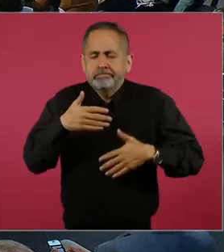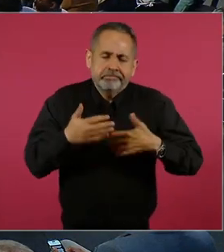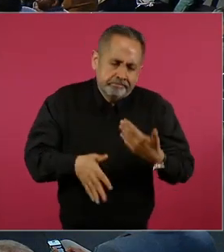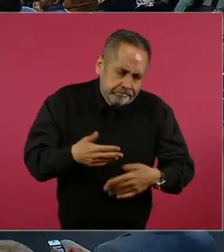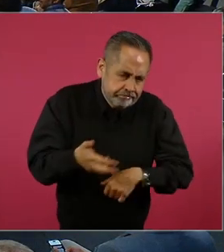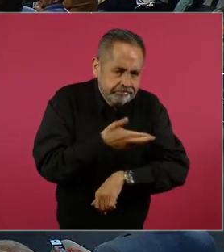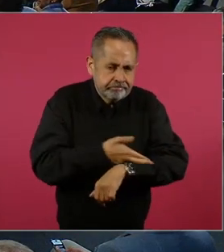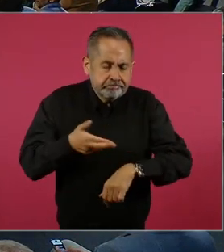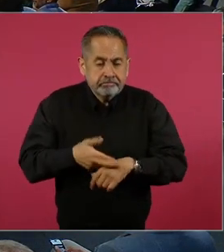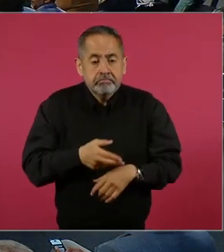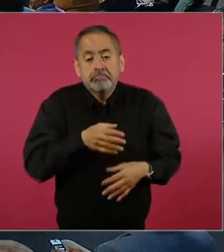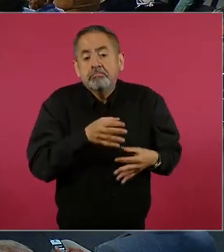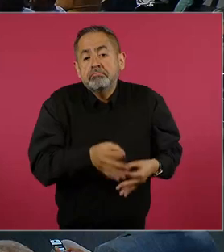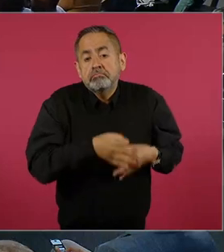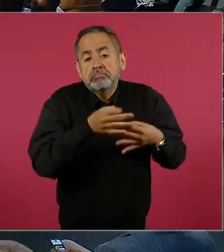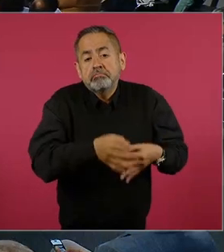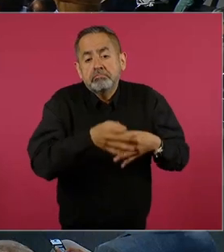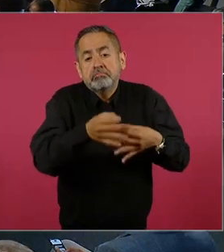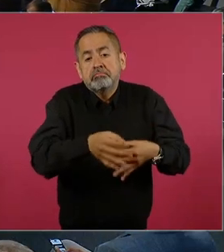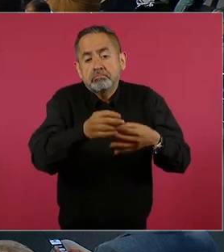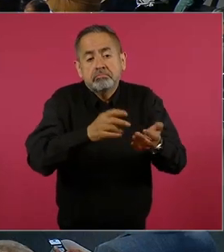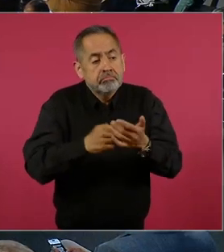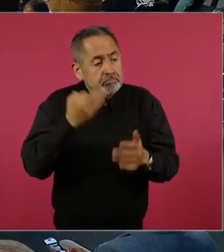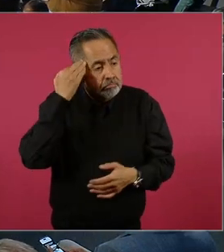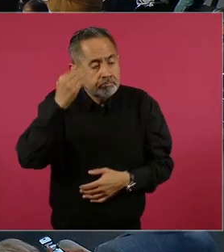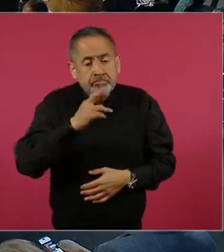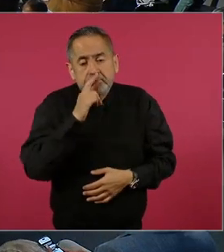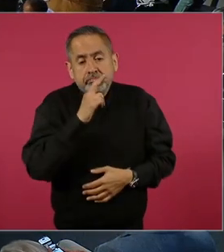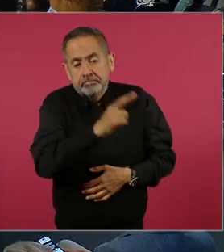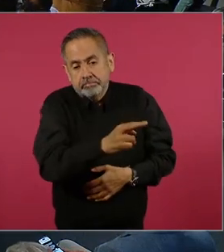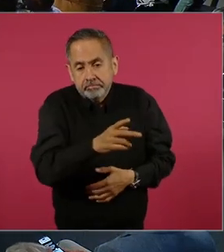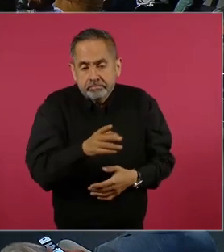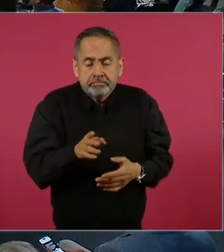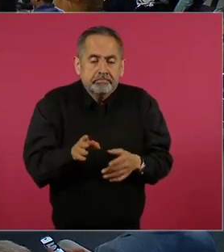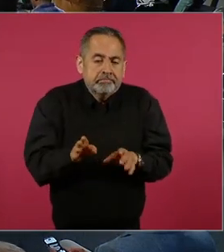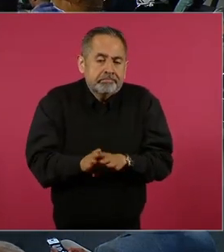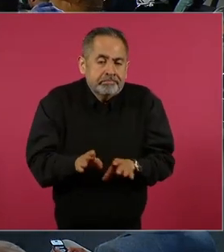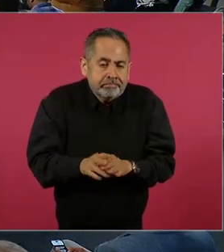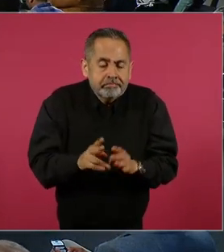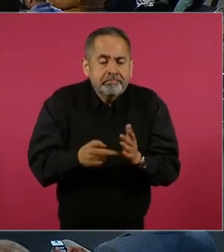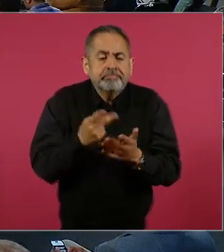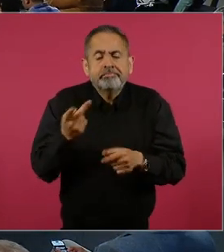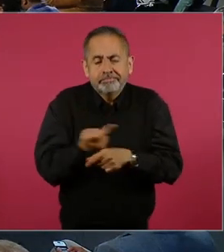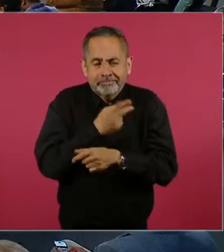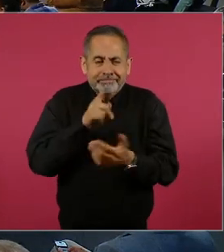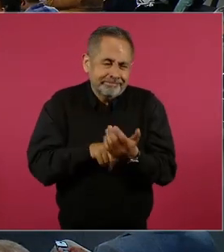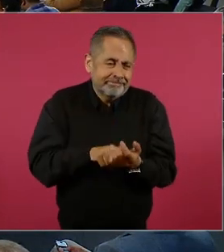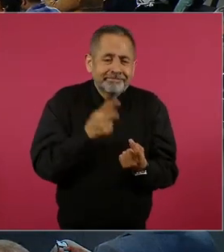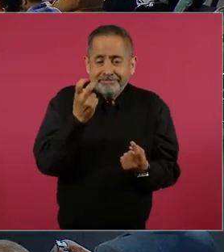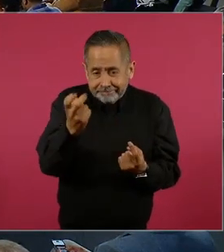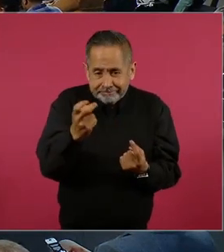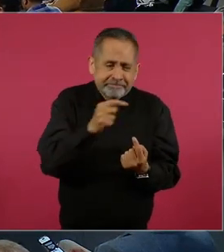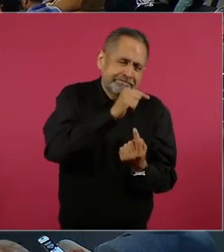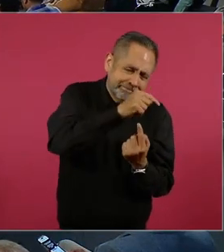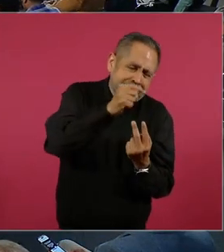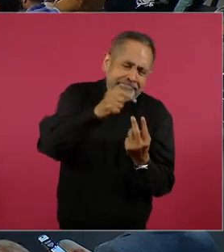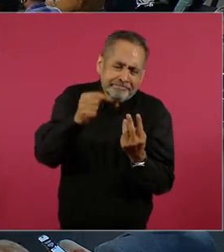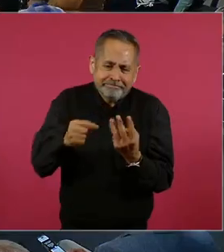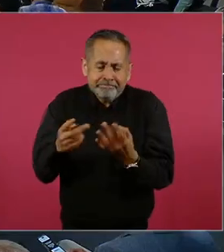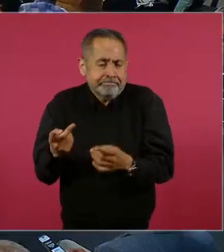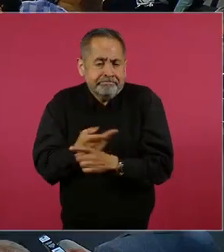pues se están tardando ya otra vez muchísimo tiempo en contestar la apelación. ¿Qué va a pasar con todos estos casos, señor presidente,